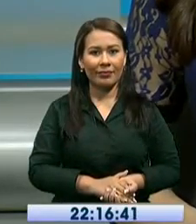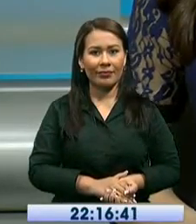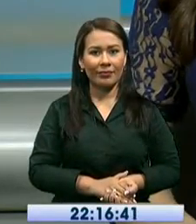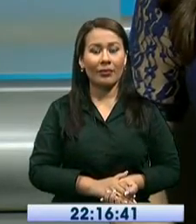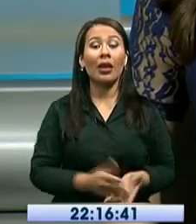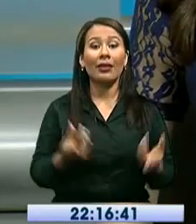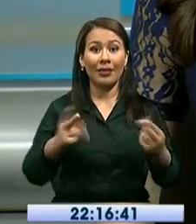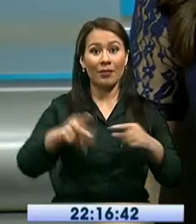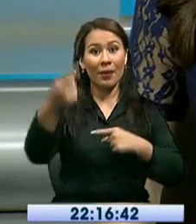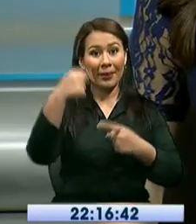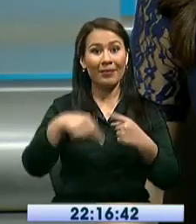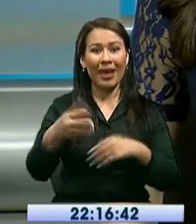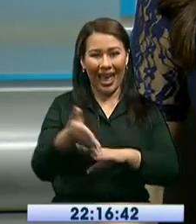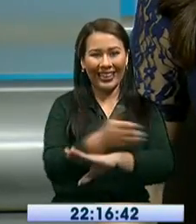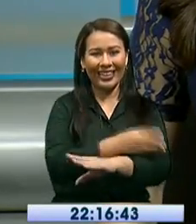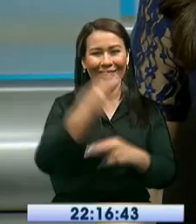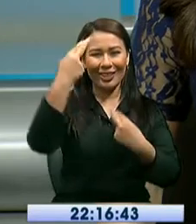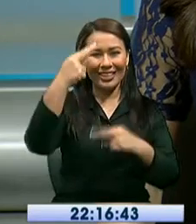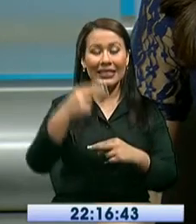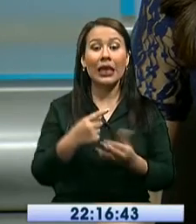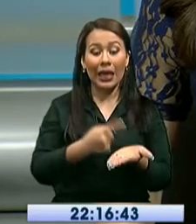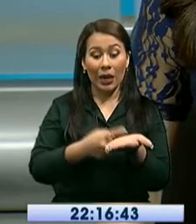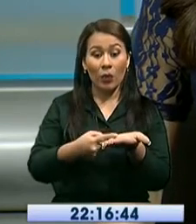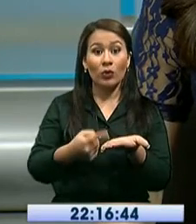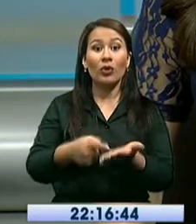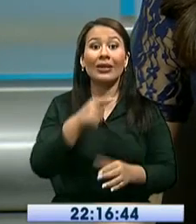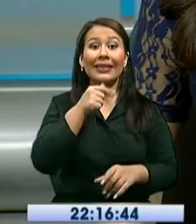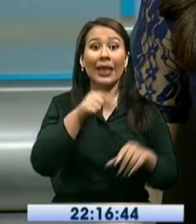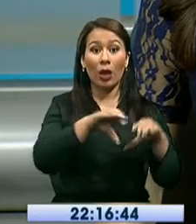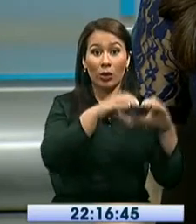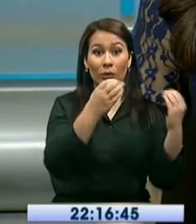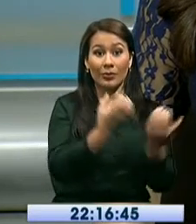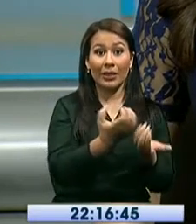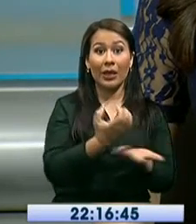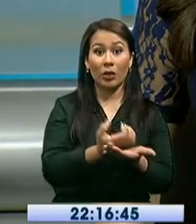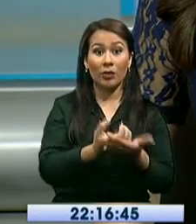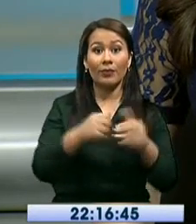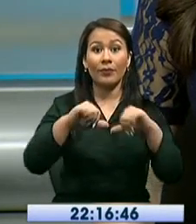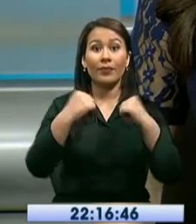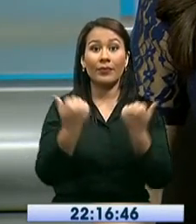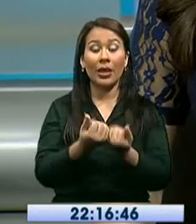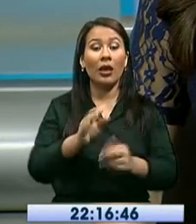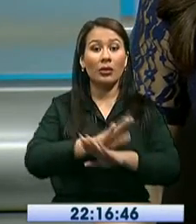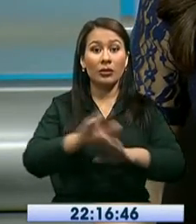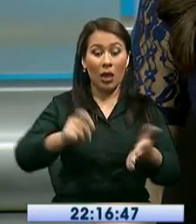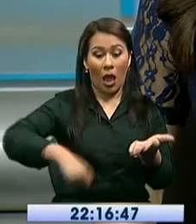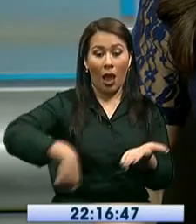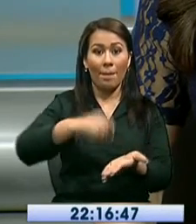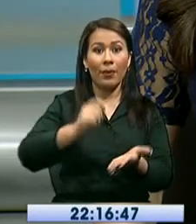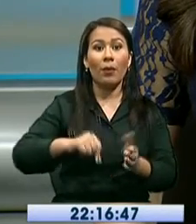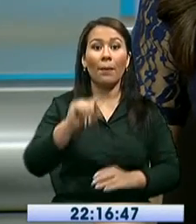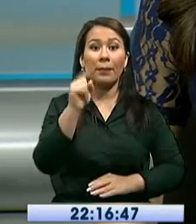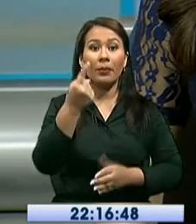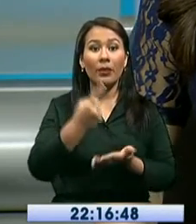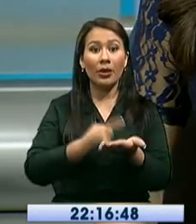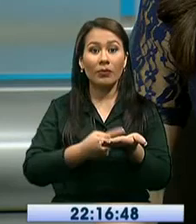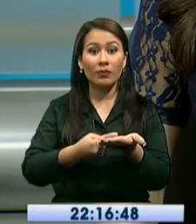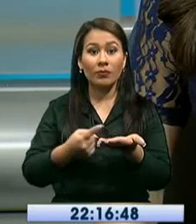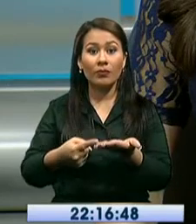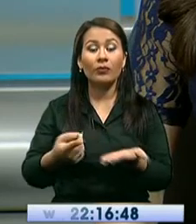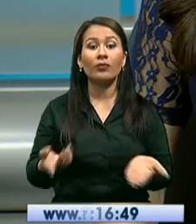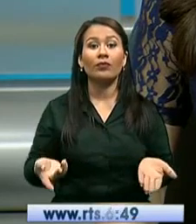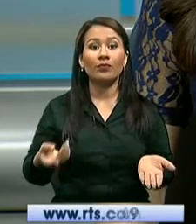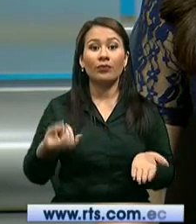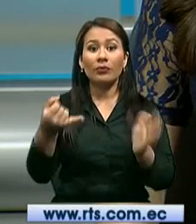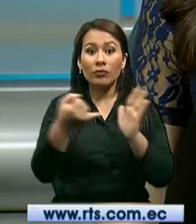Y retomamos la noticia de la Comisión de Régimen Económico de la Asamblea Nacional, que aprobó el informe para primer debate de la reforma tributaria